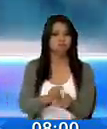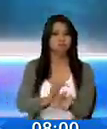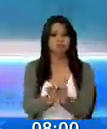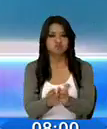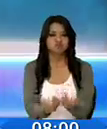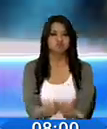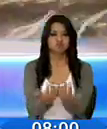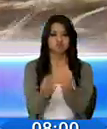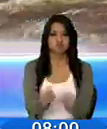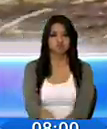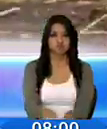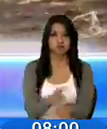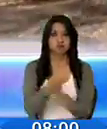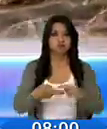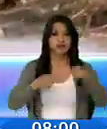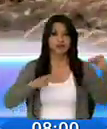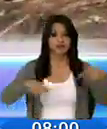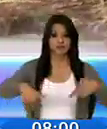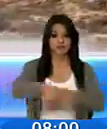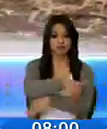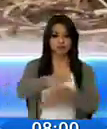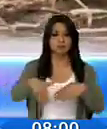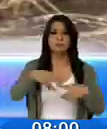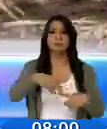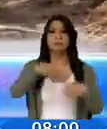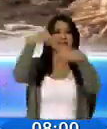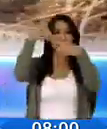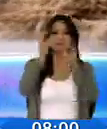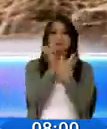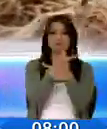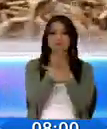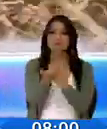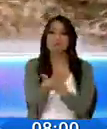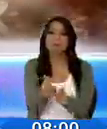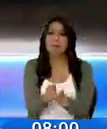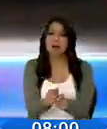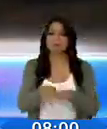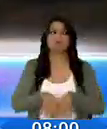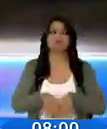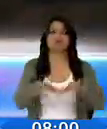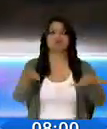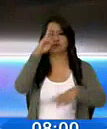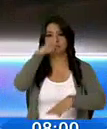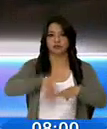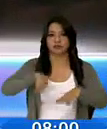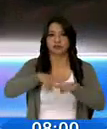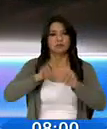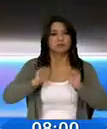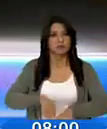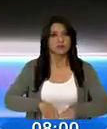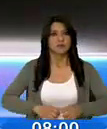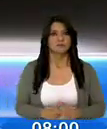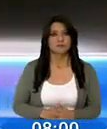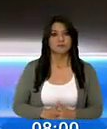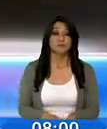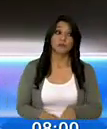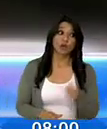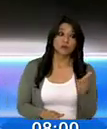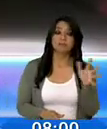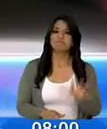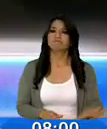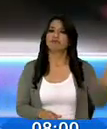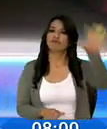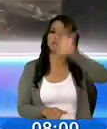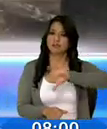reconstruye. Esta región fronteriza es la principal productora de papa a escala nacional, porque a diferencia de otras provincias